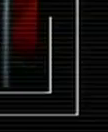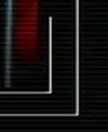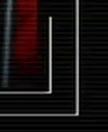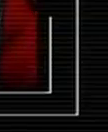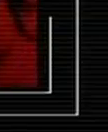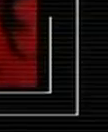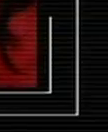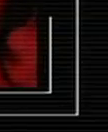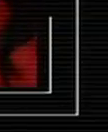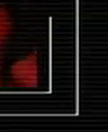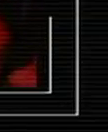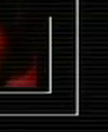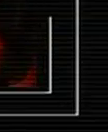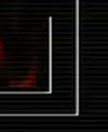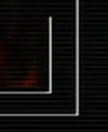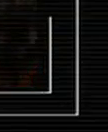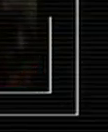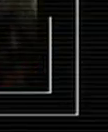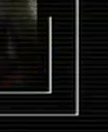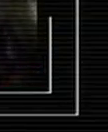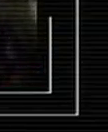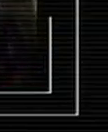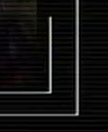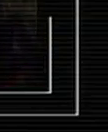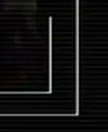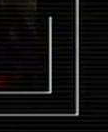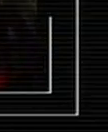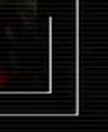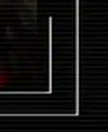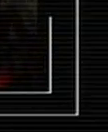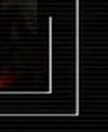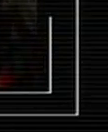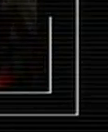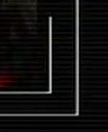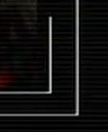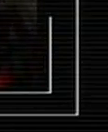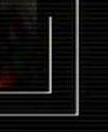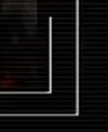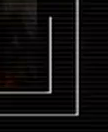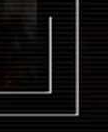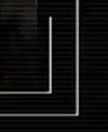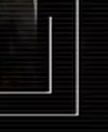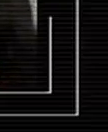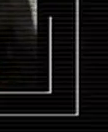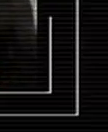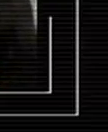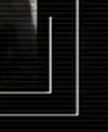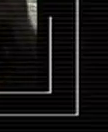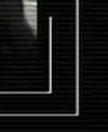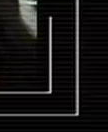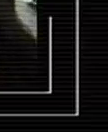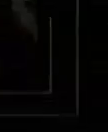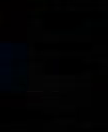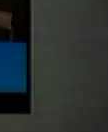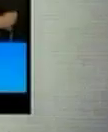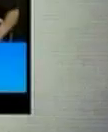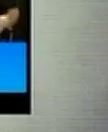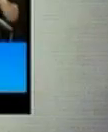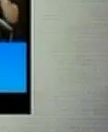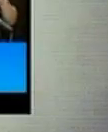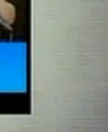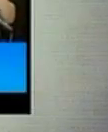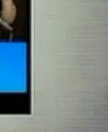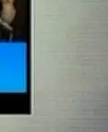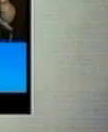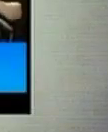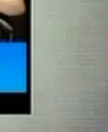que también para otros televidentes el formato que estaba era muy invasivo en la pantalla y se estaba perdiendo buena parte del contenido de